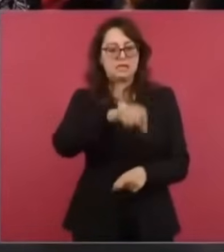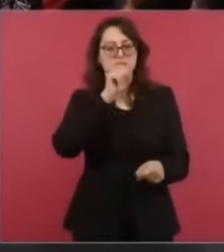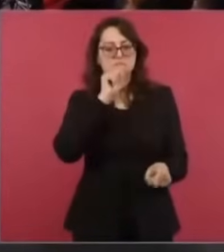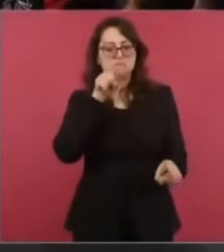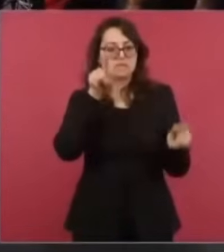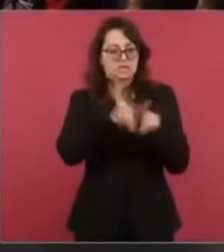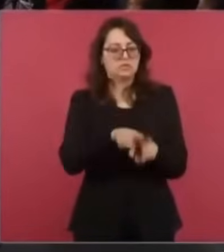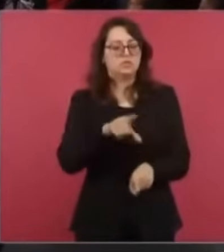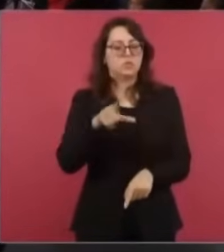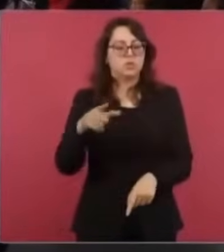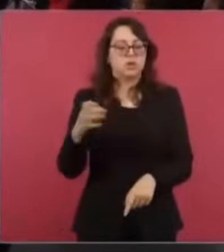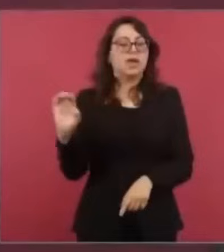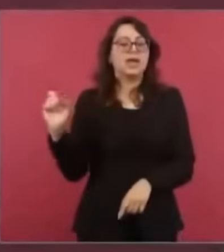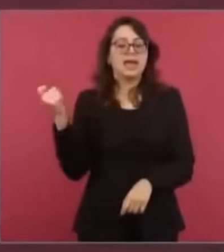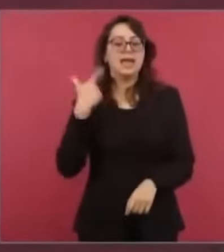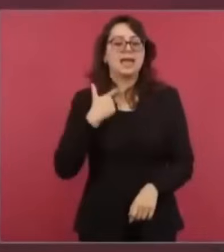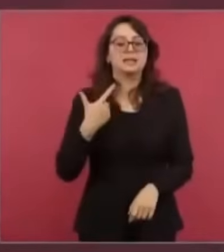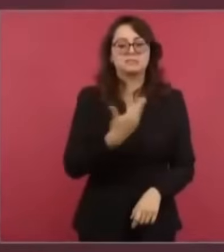tu ahorro.